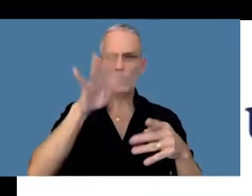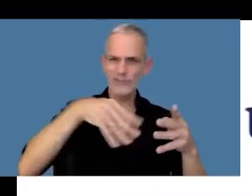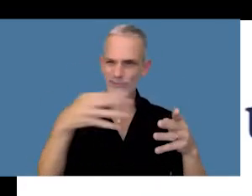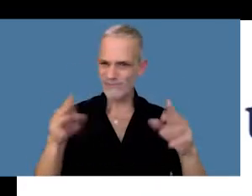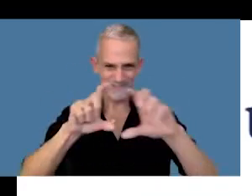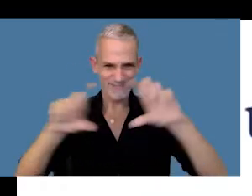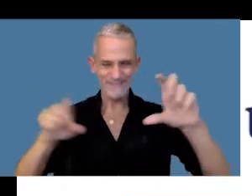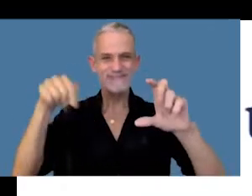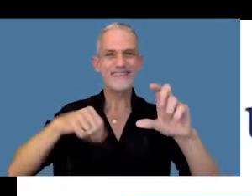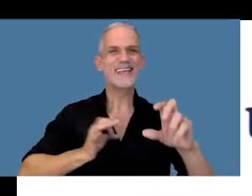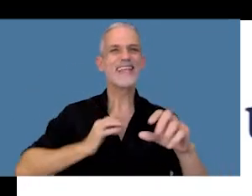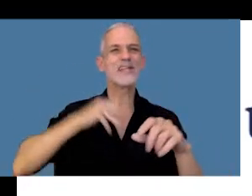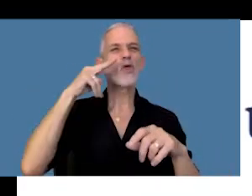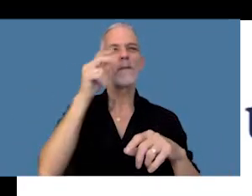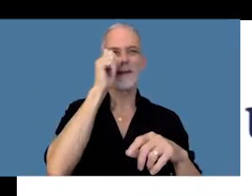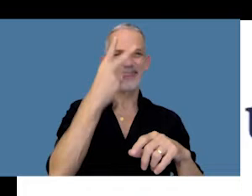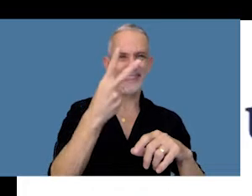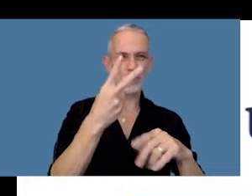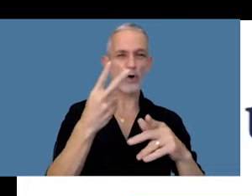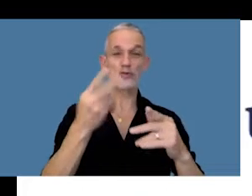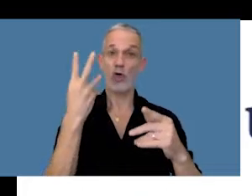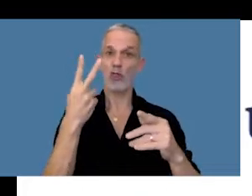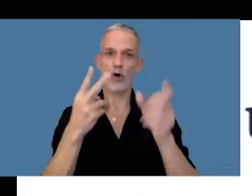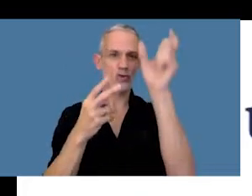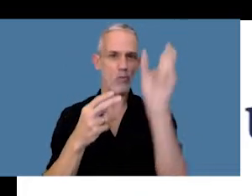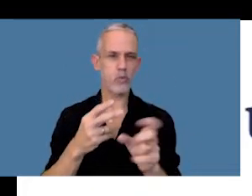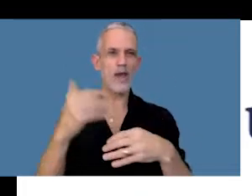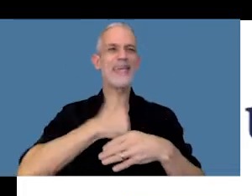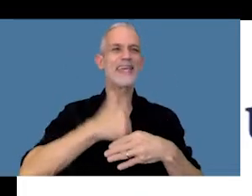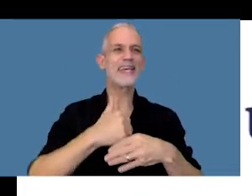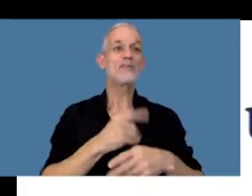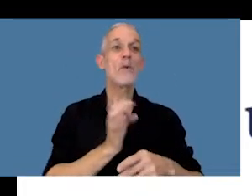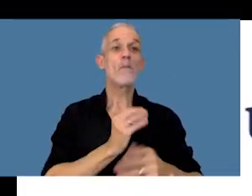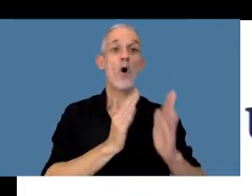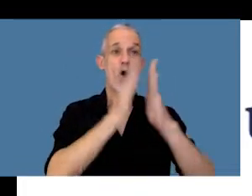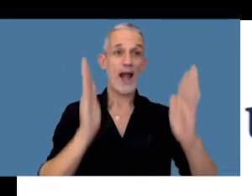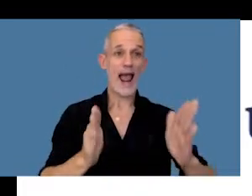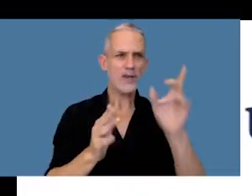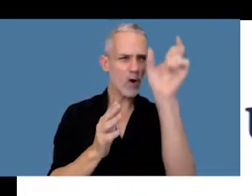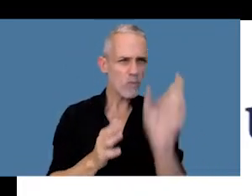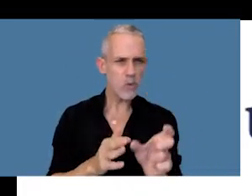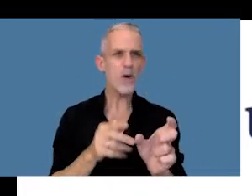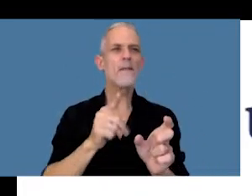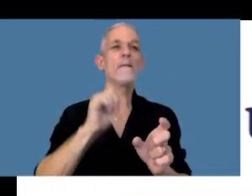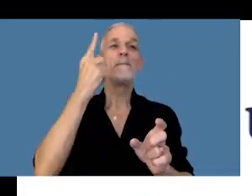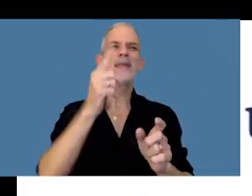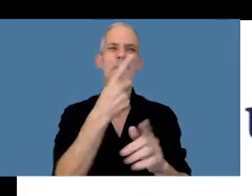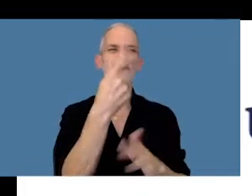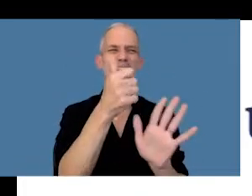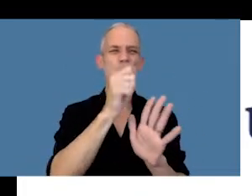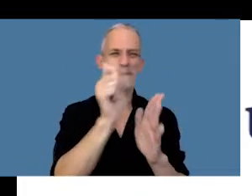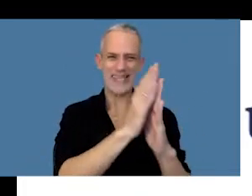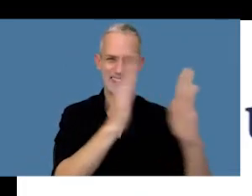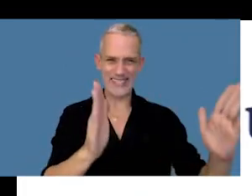de este 2022. La columna ingresos brutos anuales, esto es lo que rigió para el primer semestre.